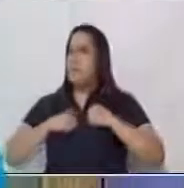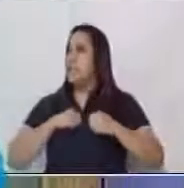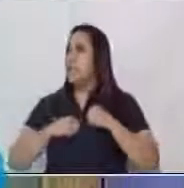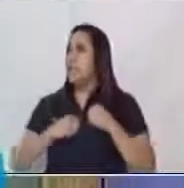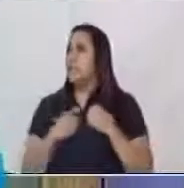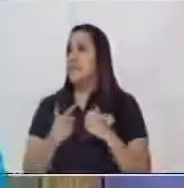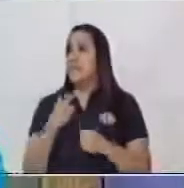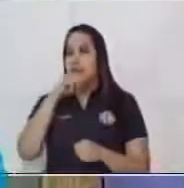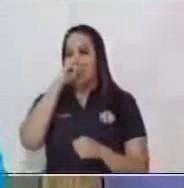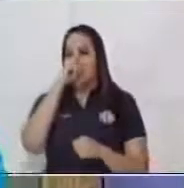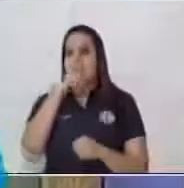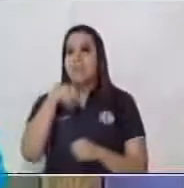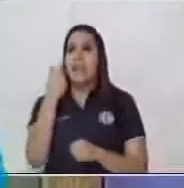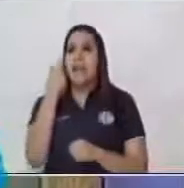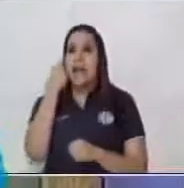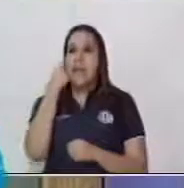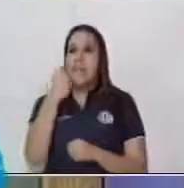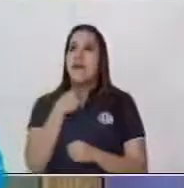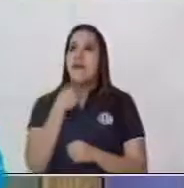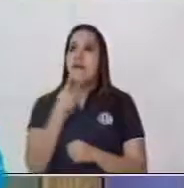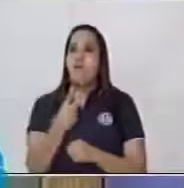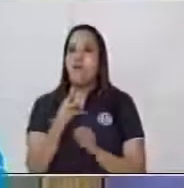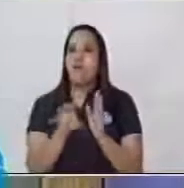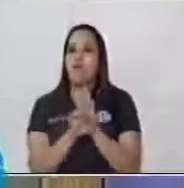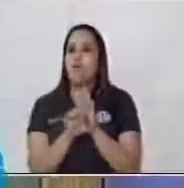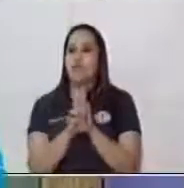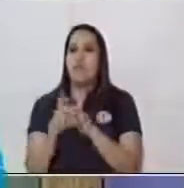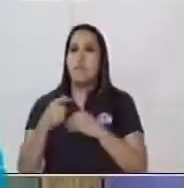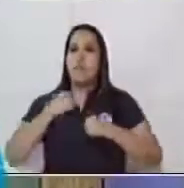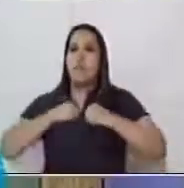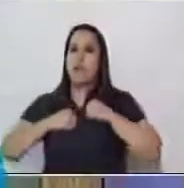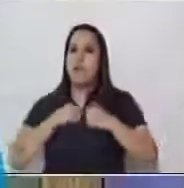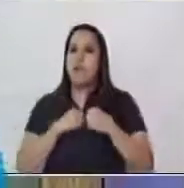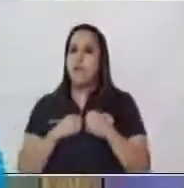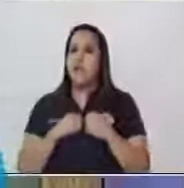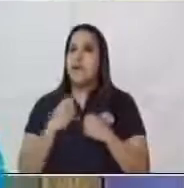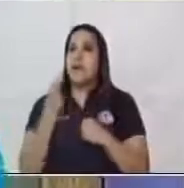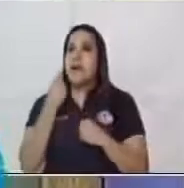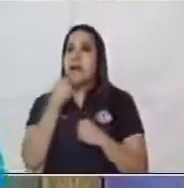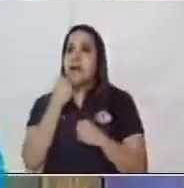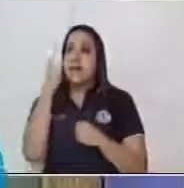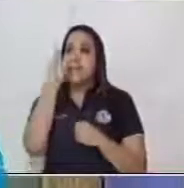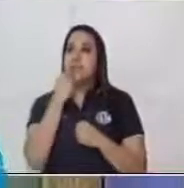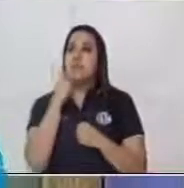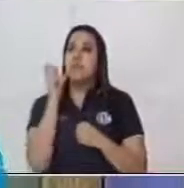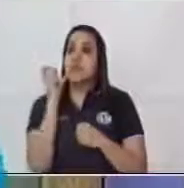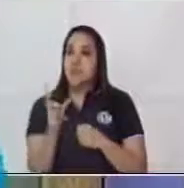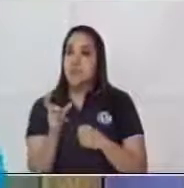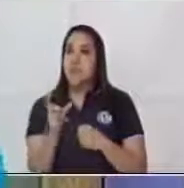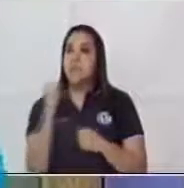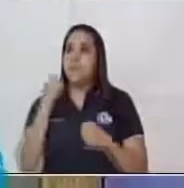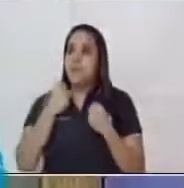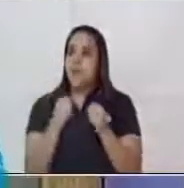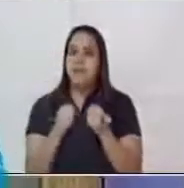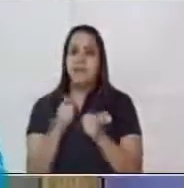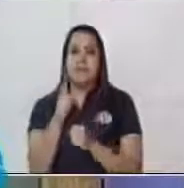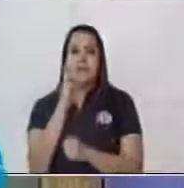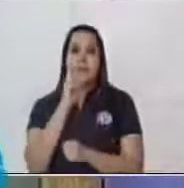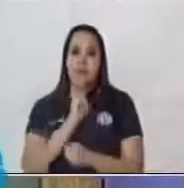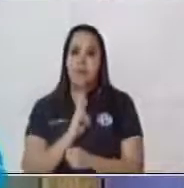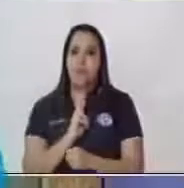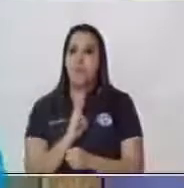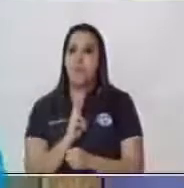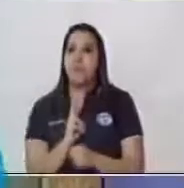que tienen el verbo en voz activa y cuyo sujeto realiza la acción expresada por el verbo.